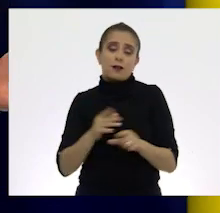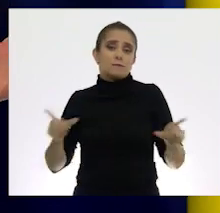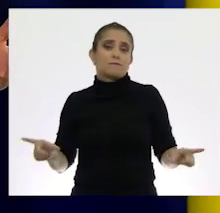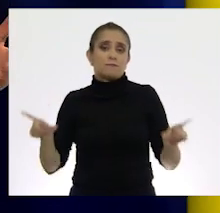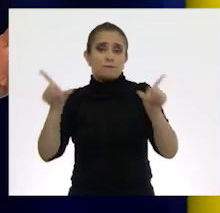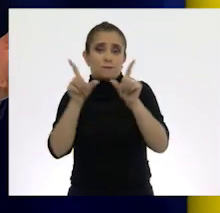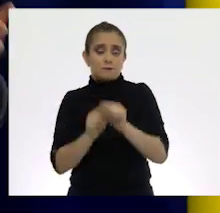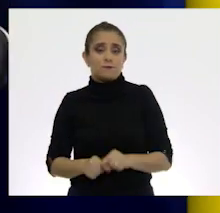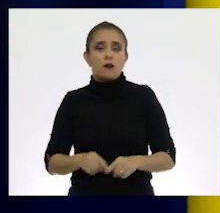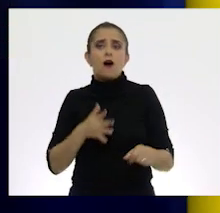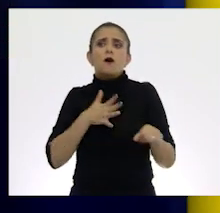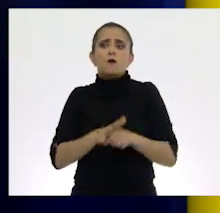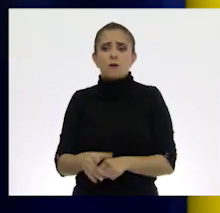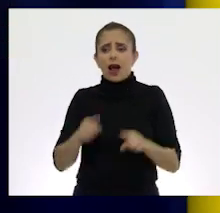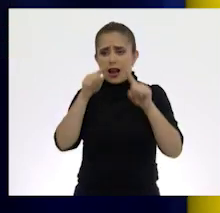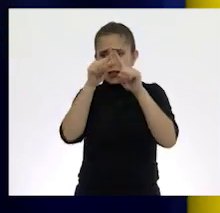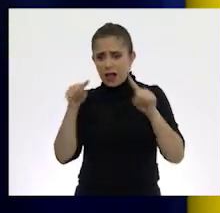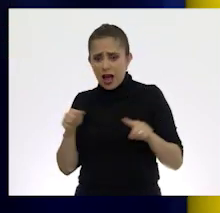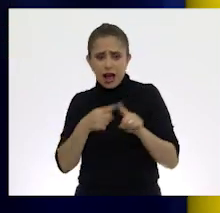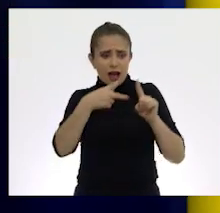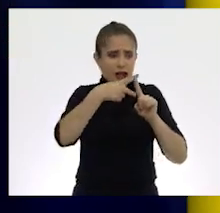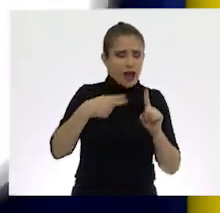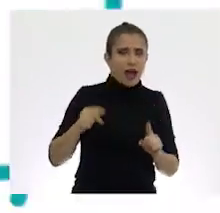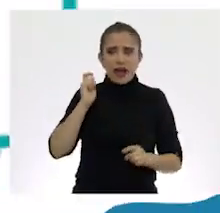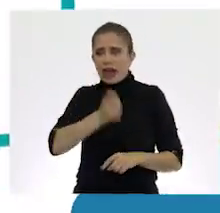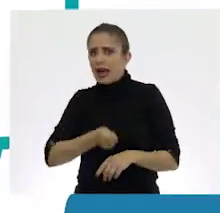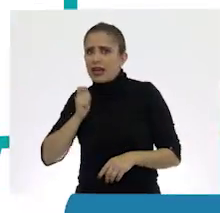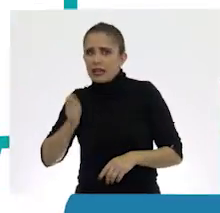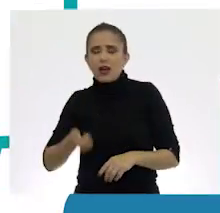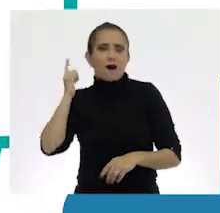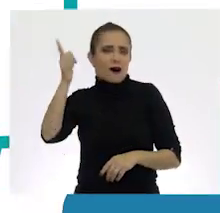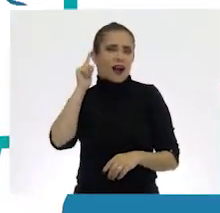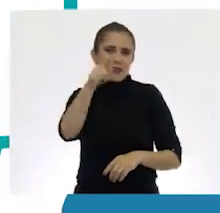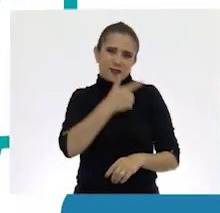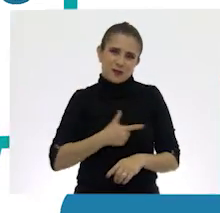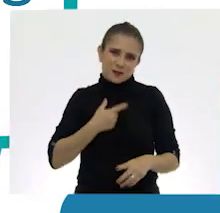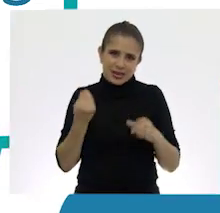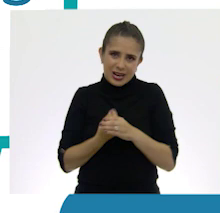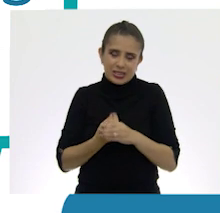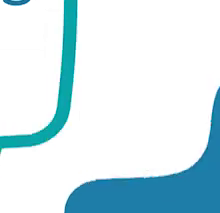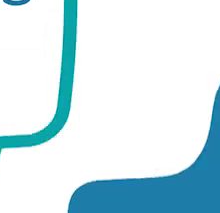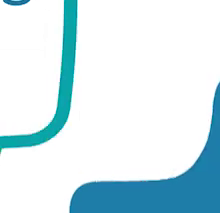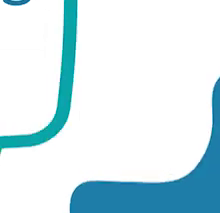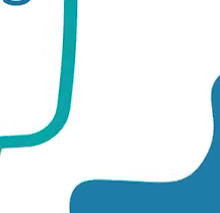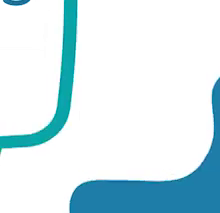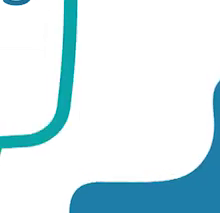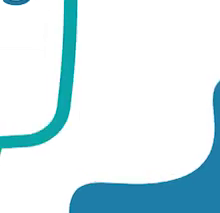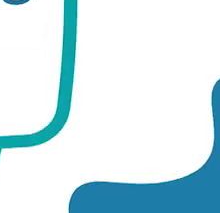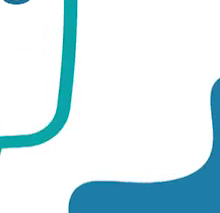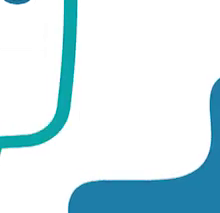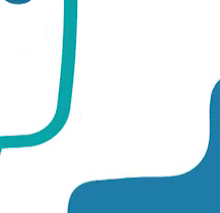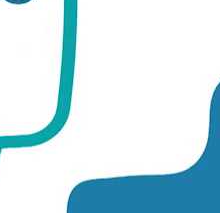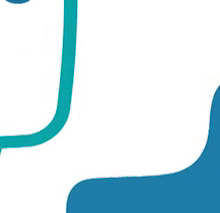¿de cuál se trata? Espero que lo hayan disfrutado tanto como nosotros. A continuación,